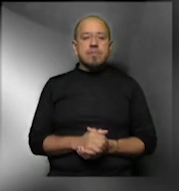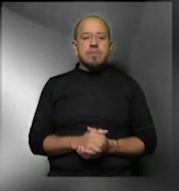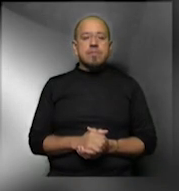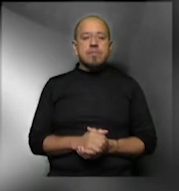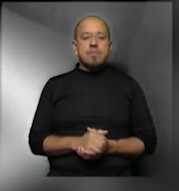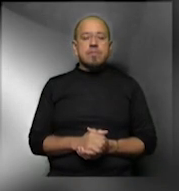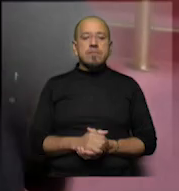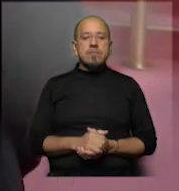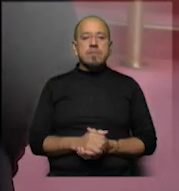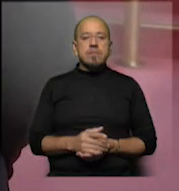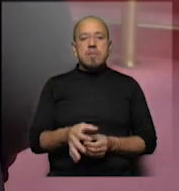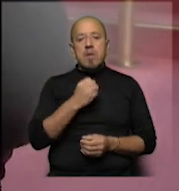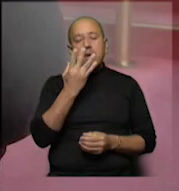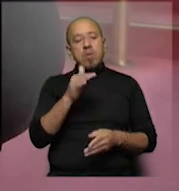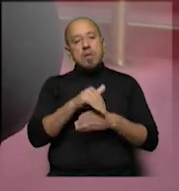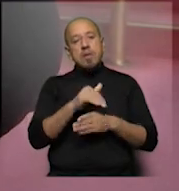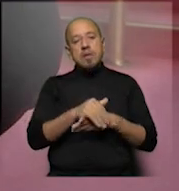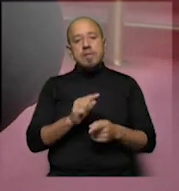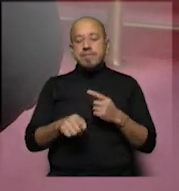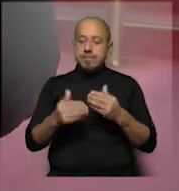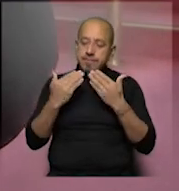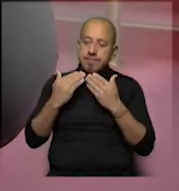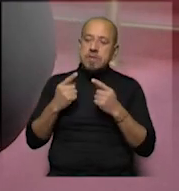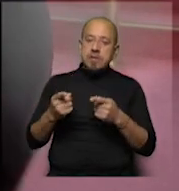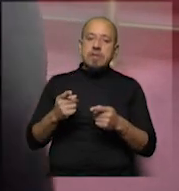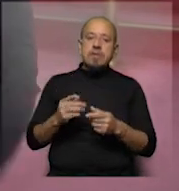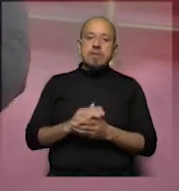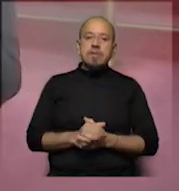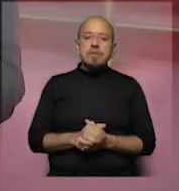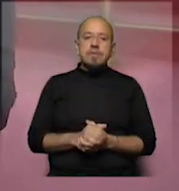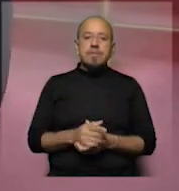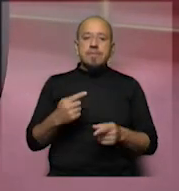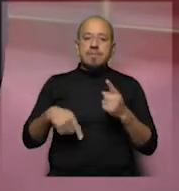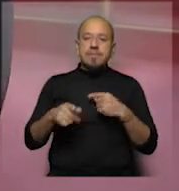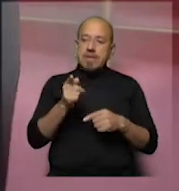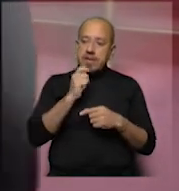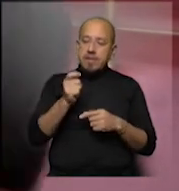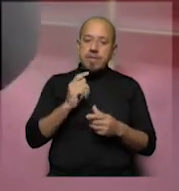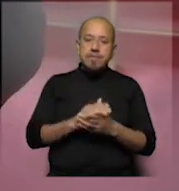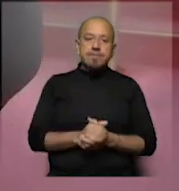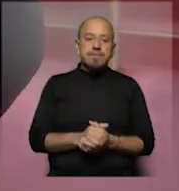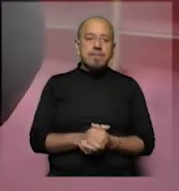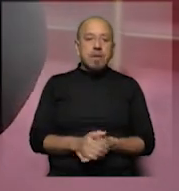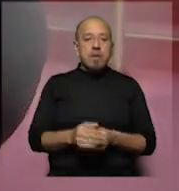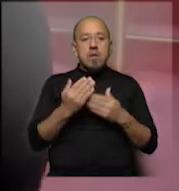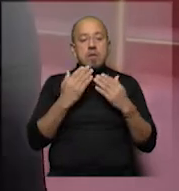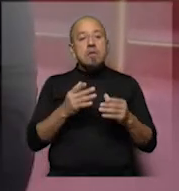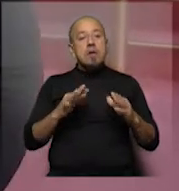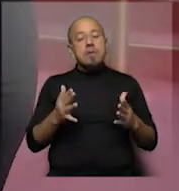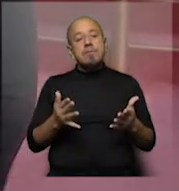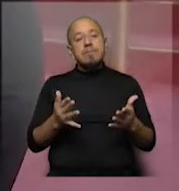María Silvina, buenas tardes, ¿cómo estás? Hola, buenas tardes, muchas gracias por esta entrevista. Gracias a vos por recibirnos.